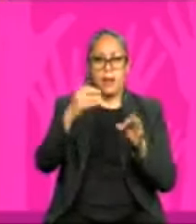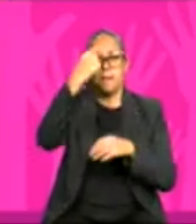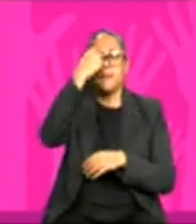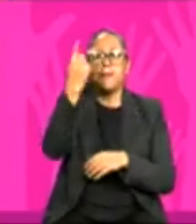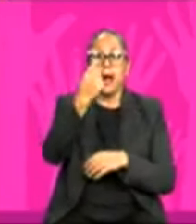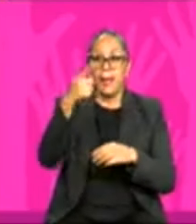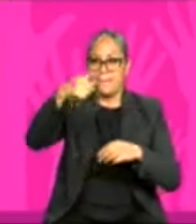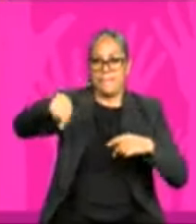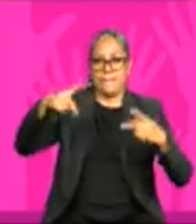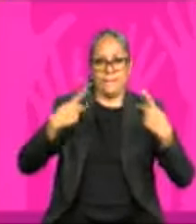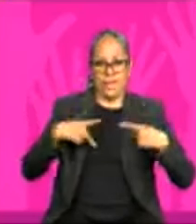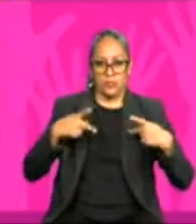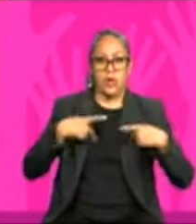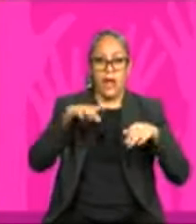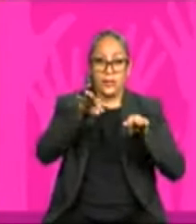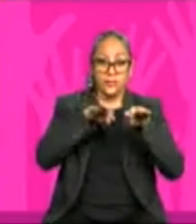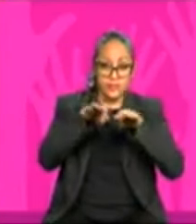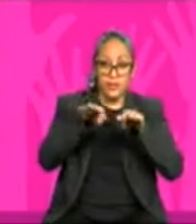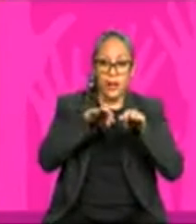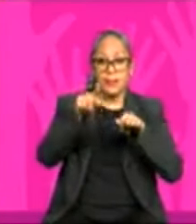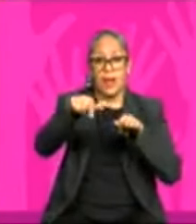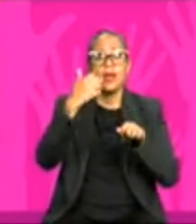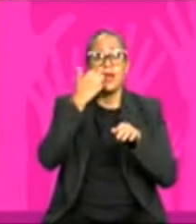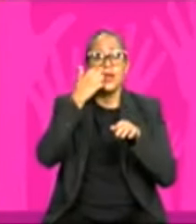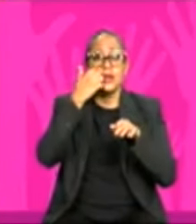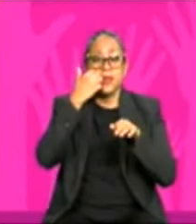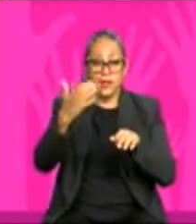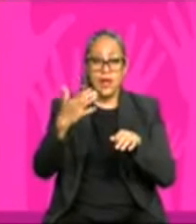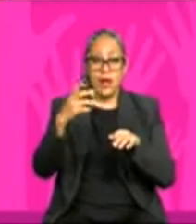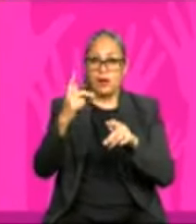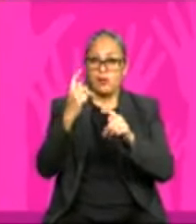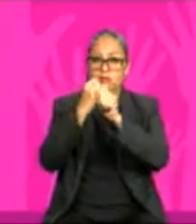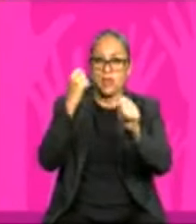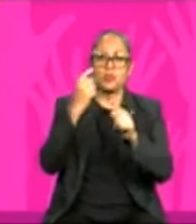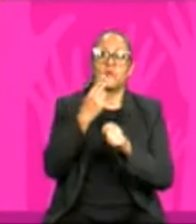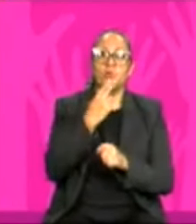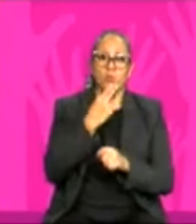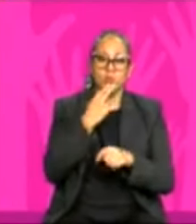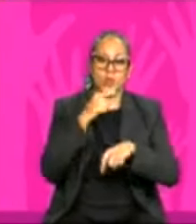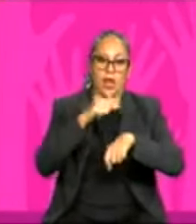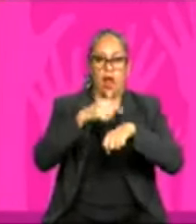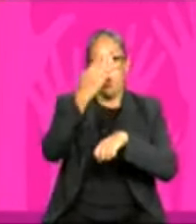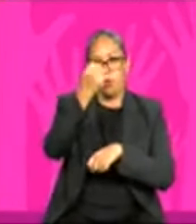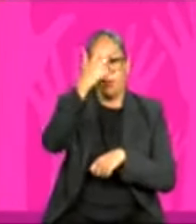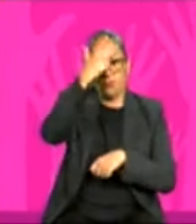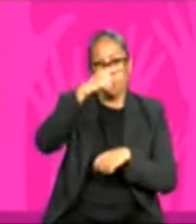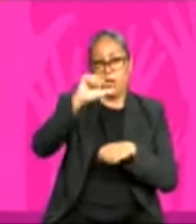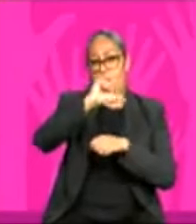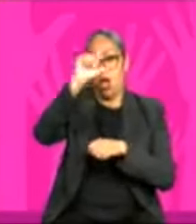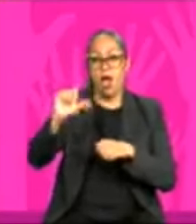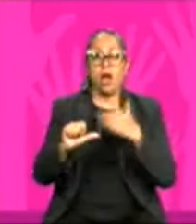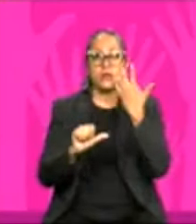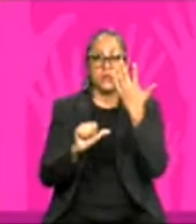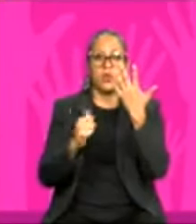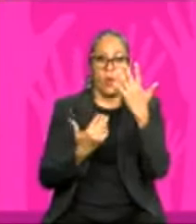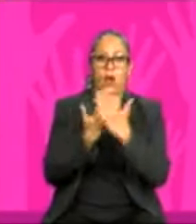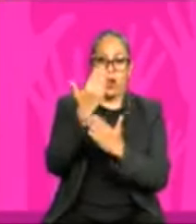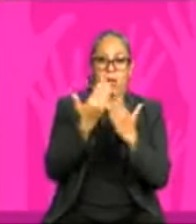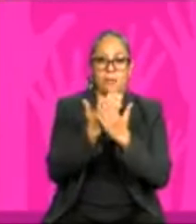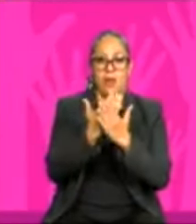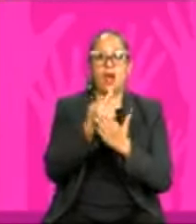trabajadoras, estudiantes o personas en general que desean transportarse en horarios de 9 de la noche a 5 de la mañana